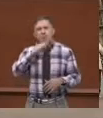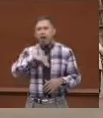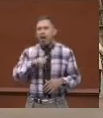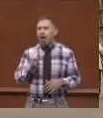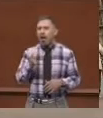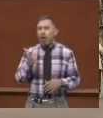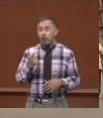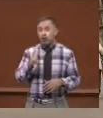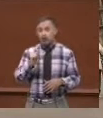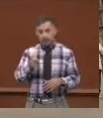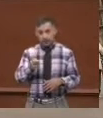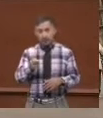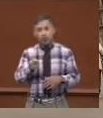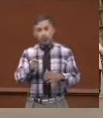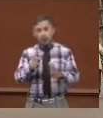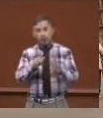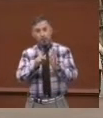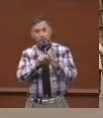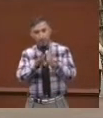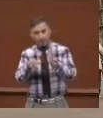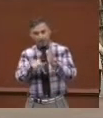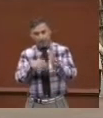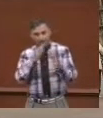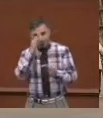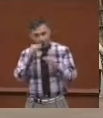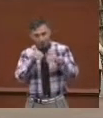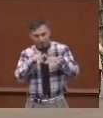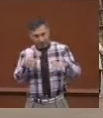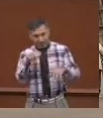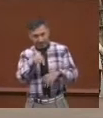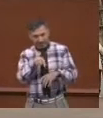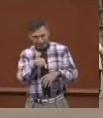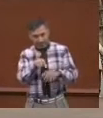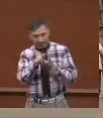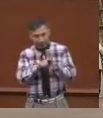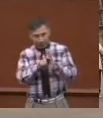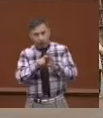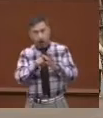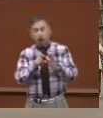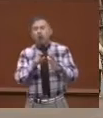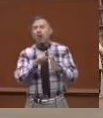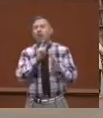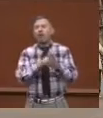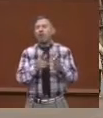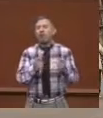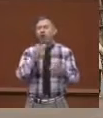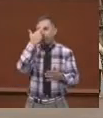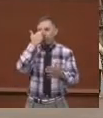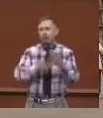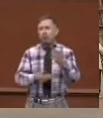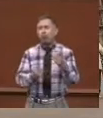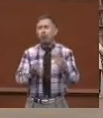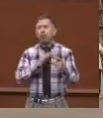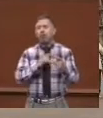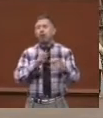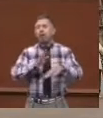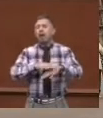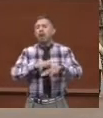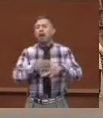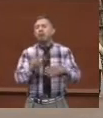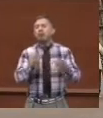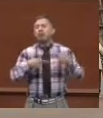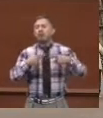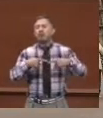en un medio de propaganda para atraer de manera ilegal más apoyo a su partido y a sus candidatos en la